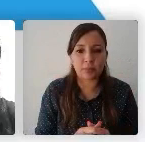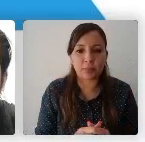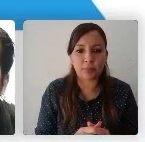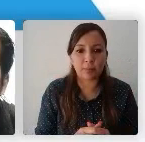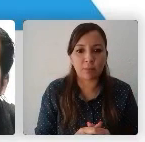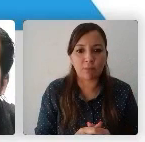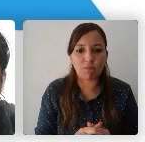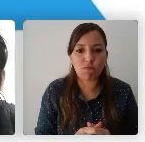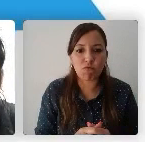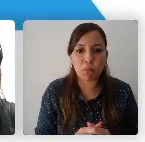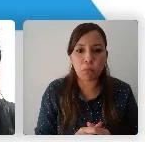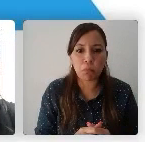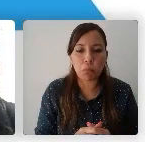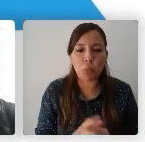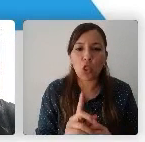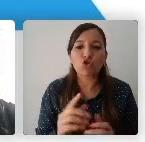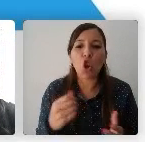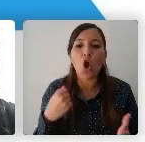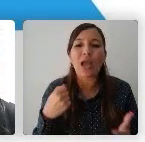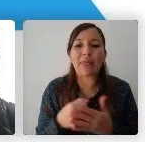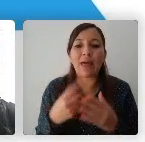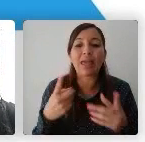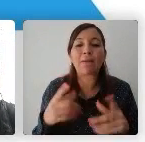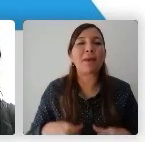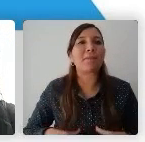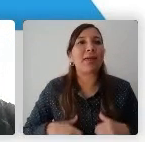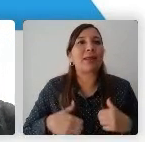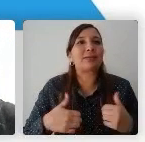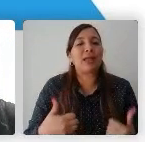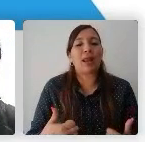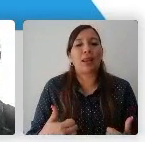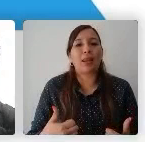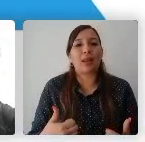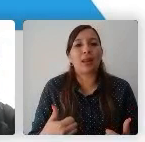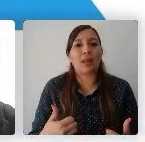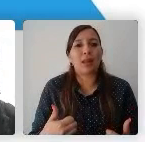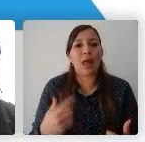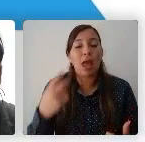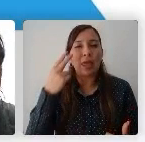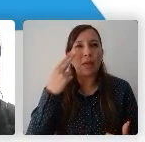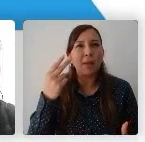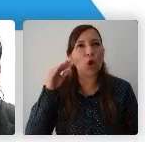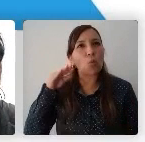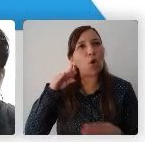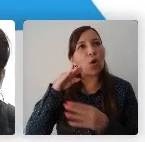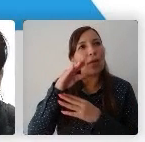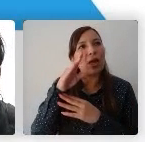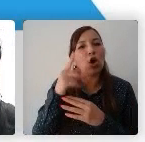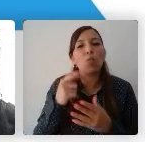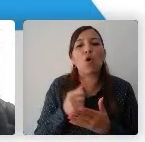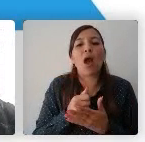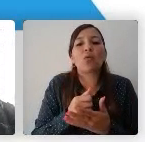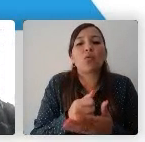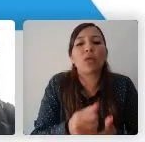no solamente nos brindan calidad, nos brindan bienestar, ¿no? Sino cómo a través de los viajes nosotros podemos contribuir,